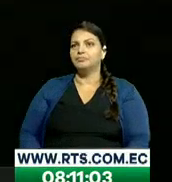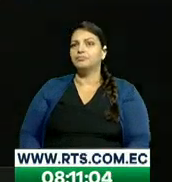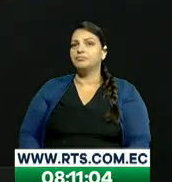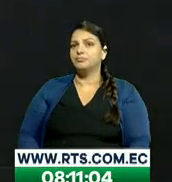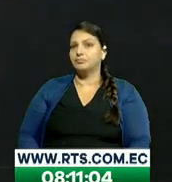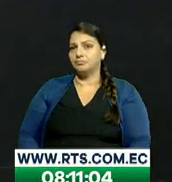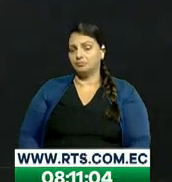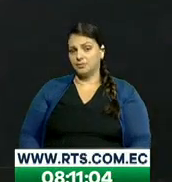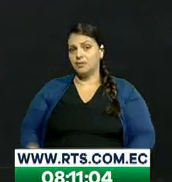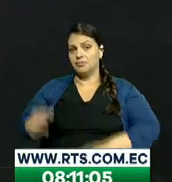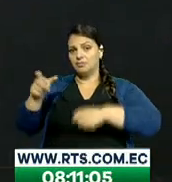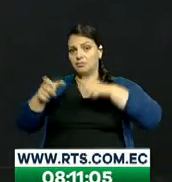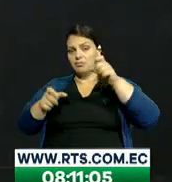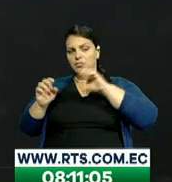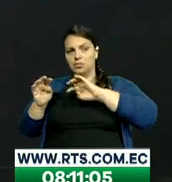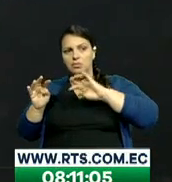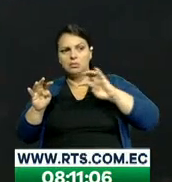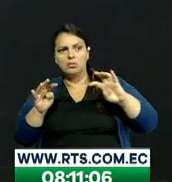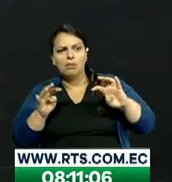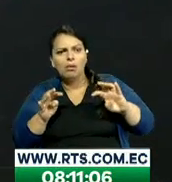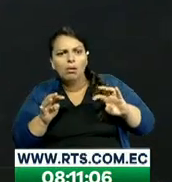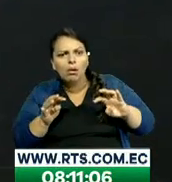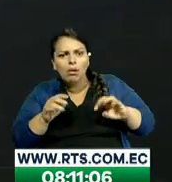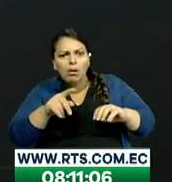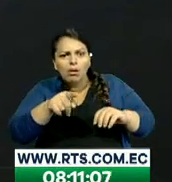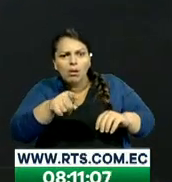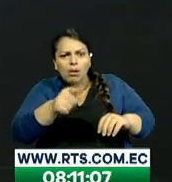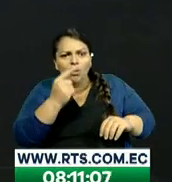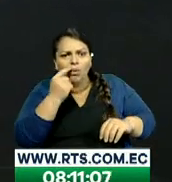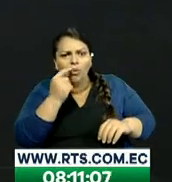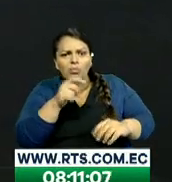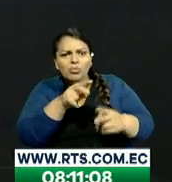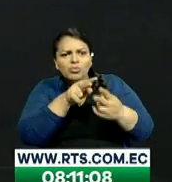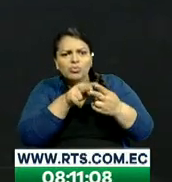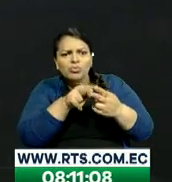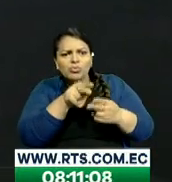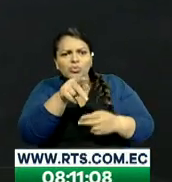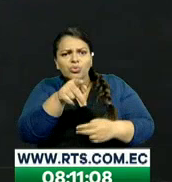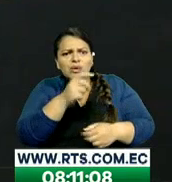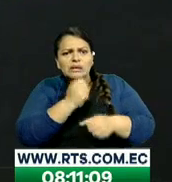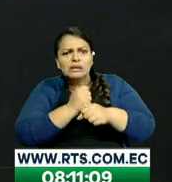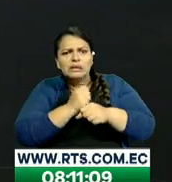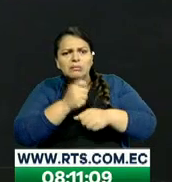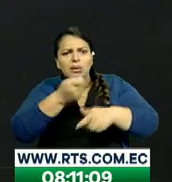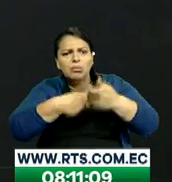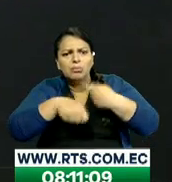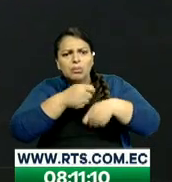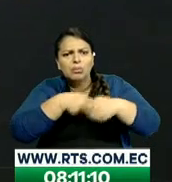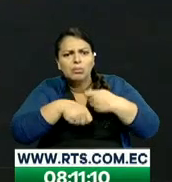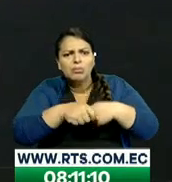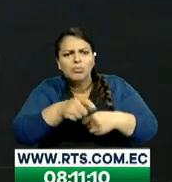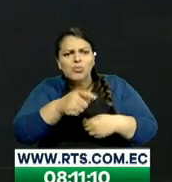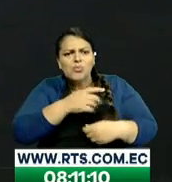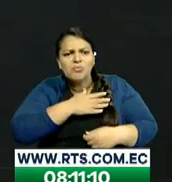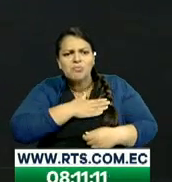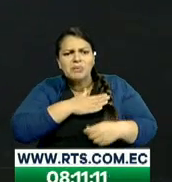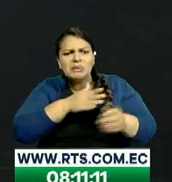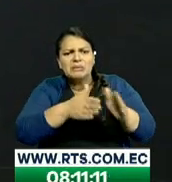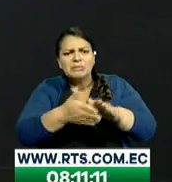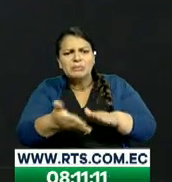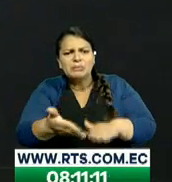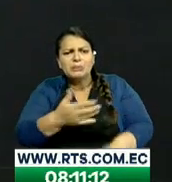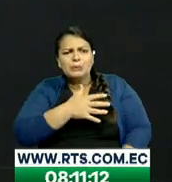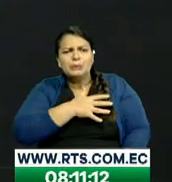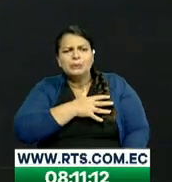comerciante y ya él llegaba casi a esa hora todos los días. Los familiares están ya en medicina legal, ya